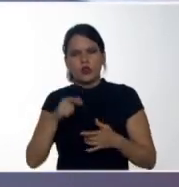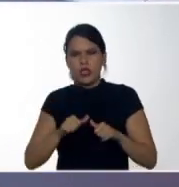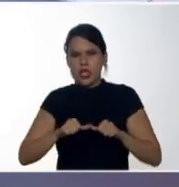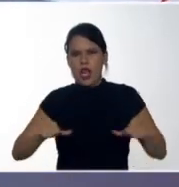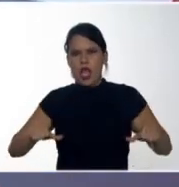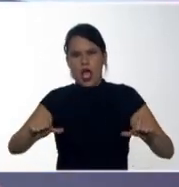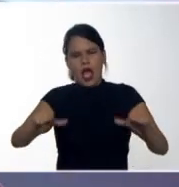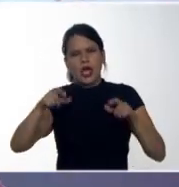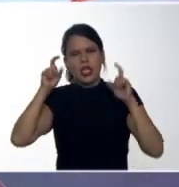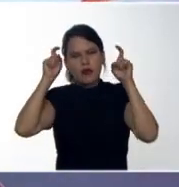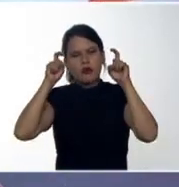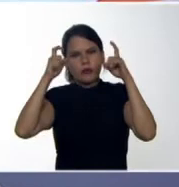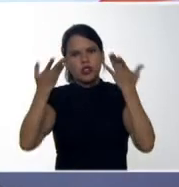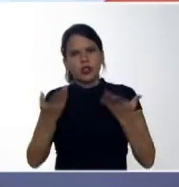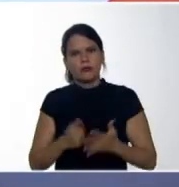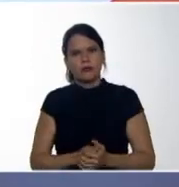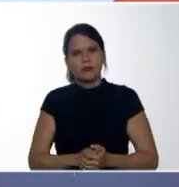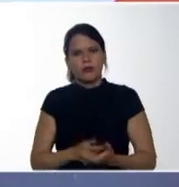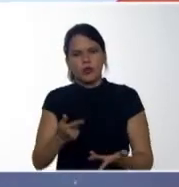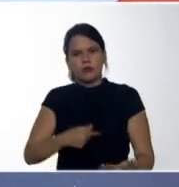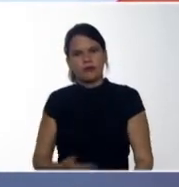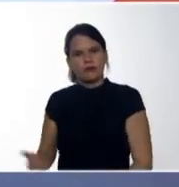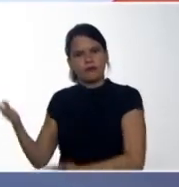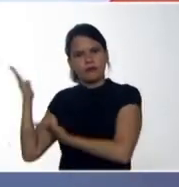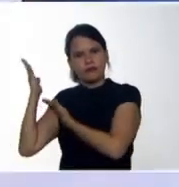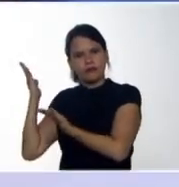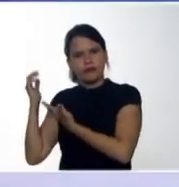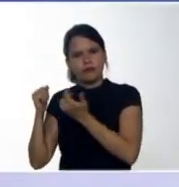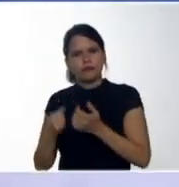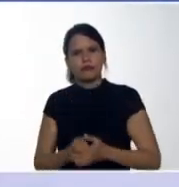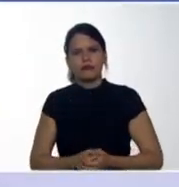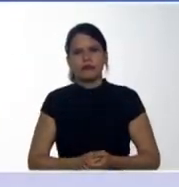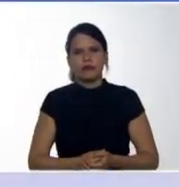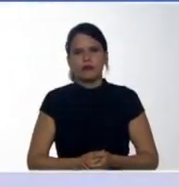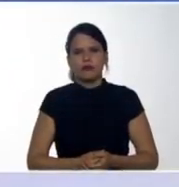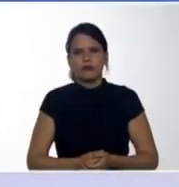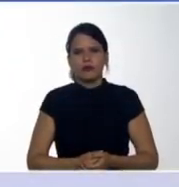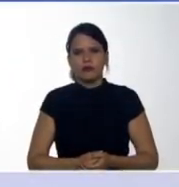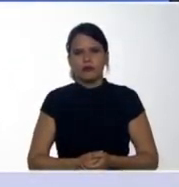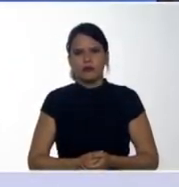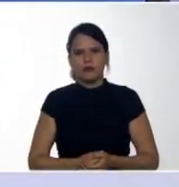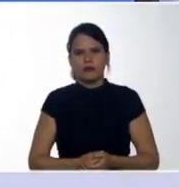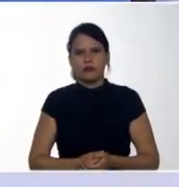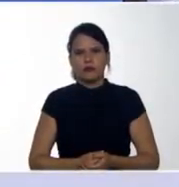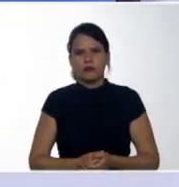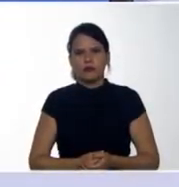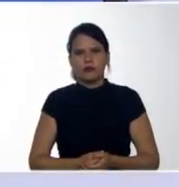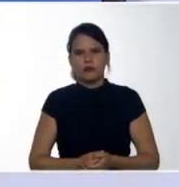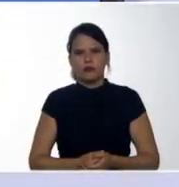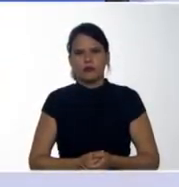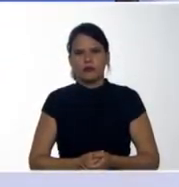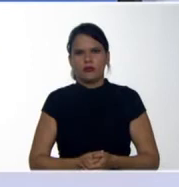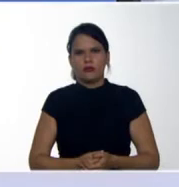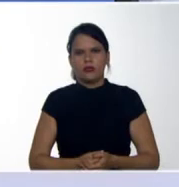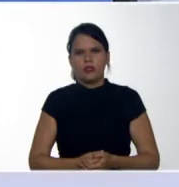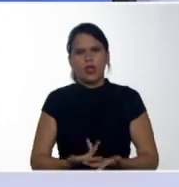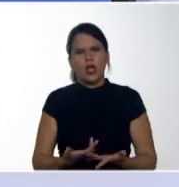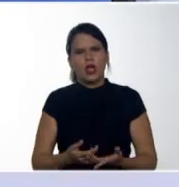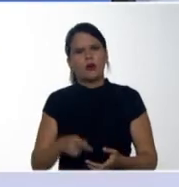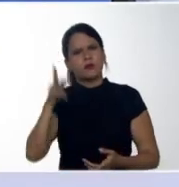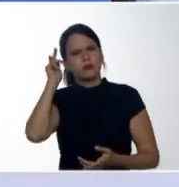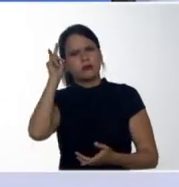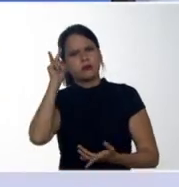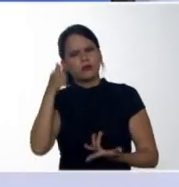formación. Vamos entonces a la pantalla interactiva. Los docentes del